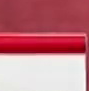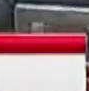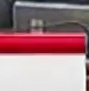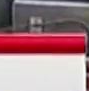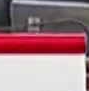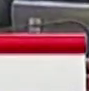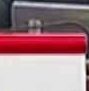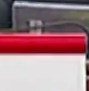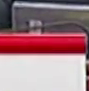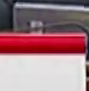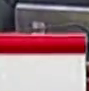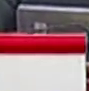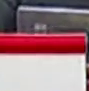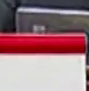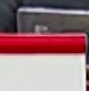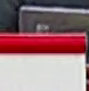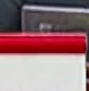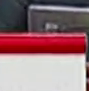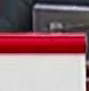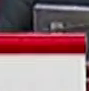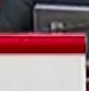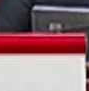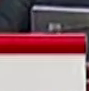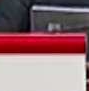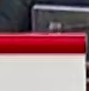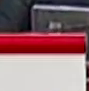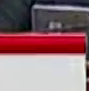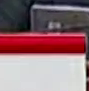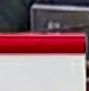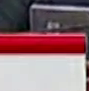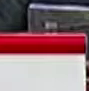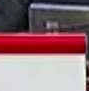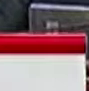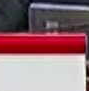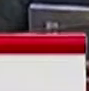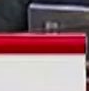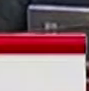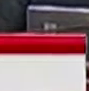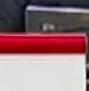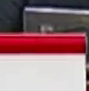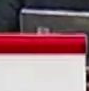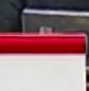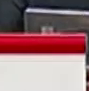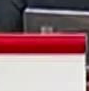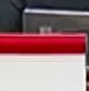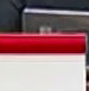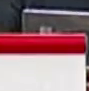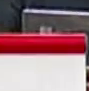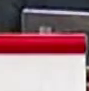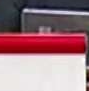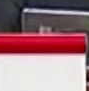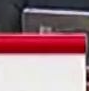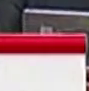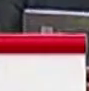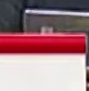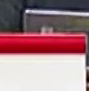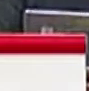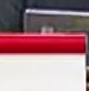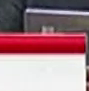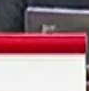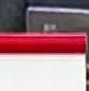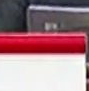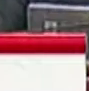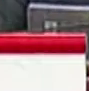Presidente, yo quisiera en primer lugar felicitar a los autores de estas medidas, de estas propuestas y a las comisiones que han